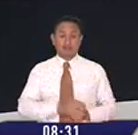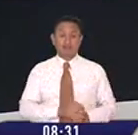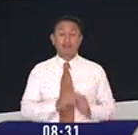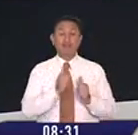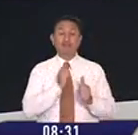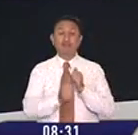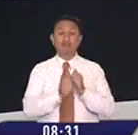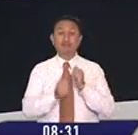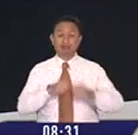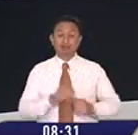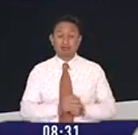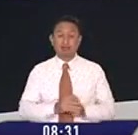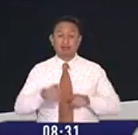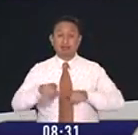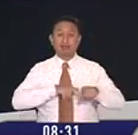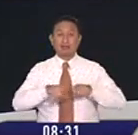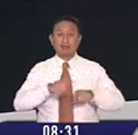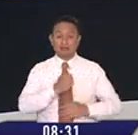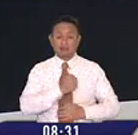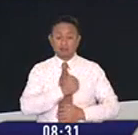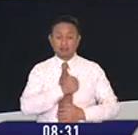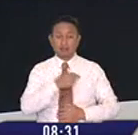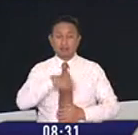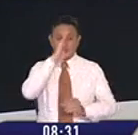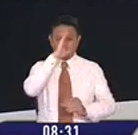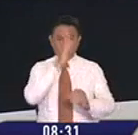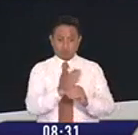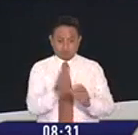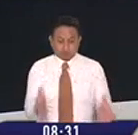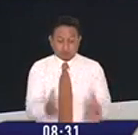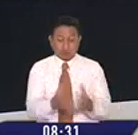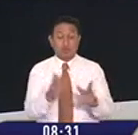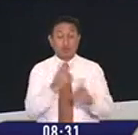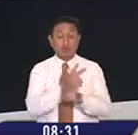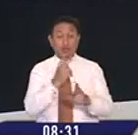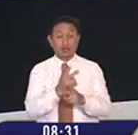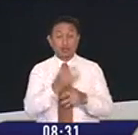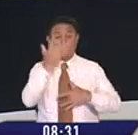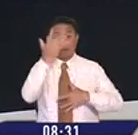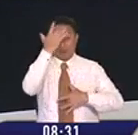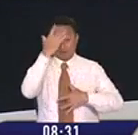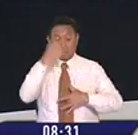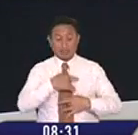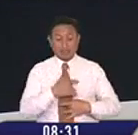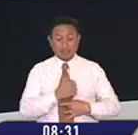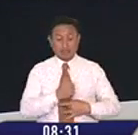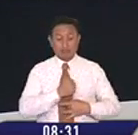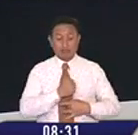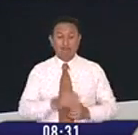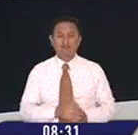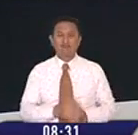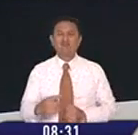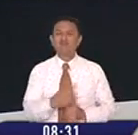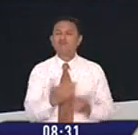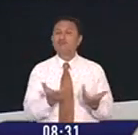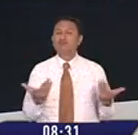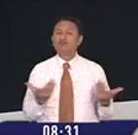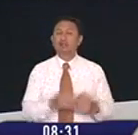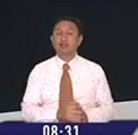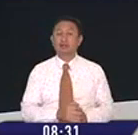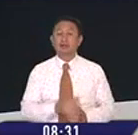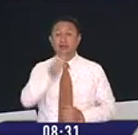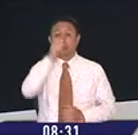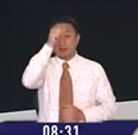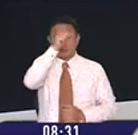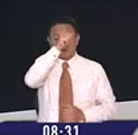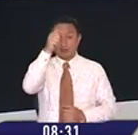deportivo denominado La Carrera del Corazón, que buscará promover la prevención de las enfermedades cardiovasculares. El evento se desarrollará este